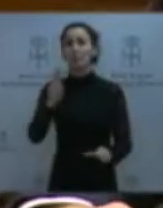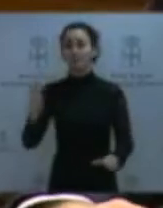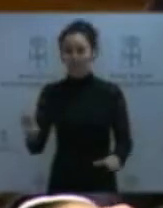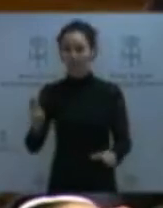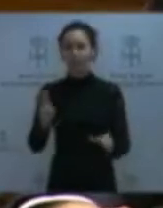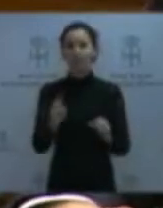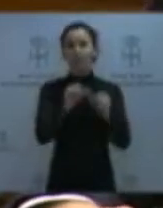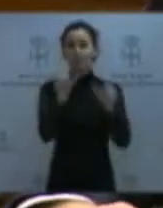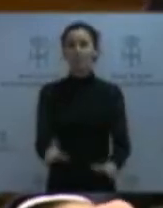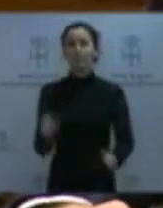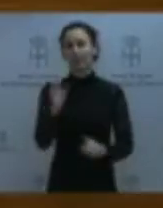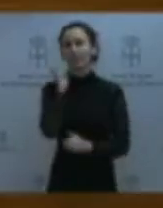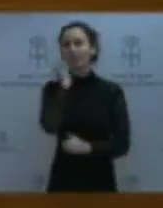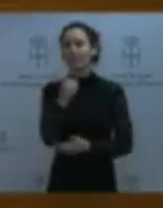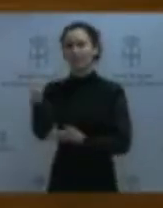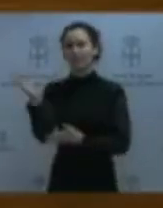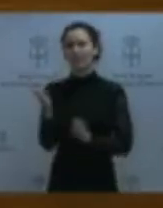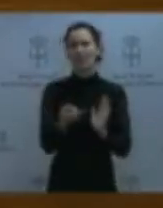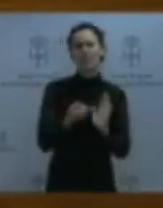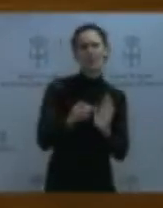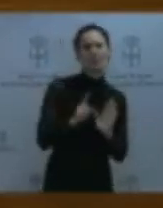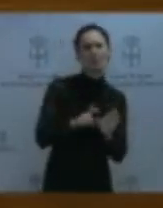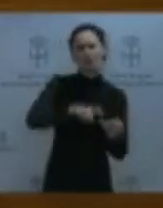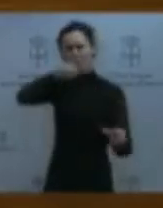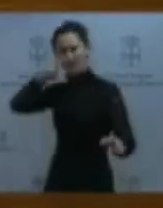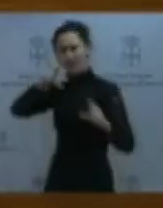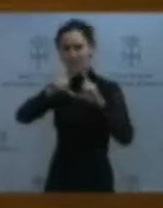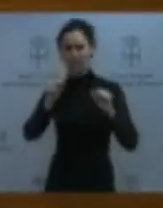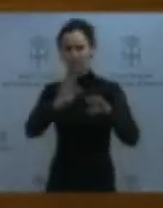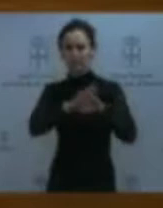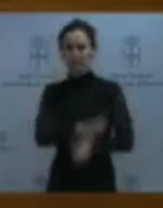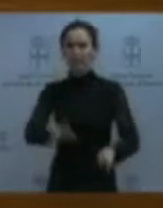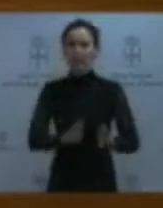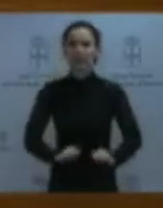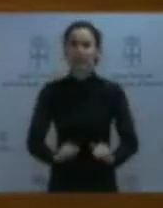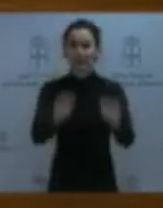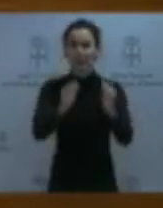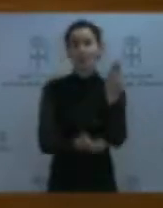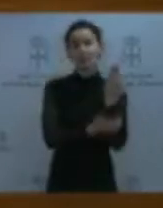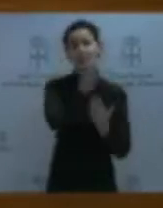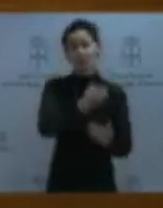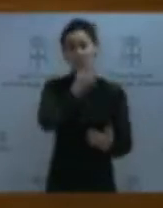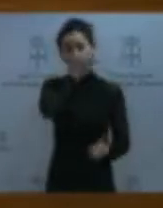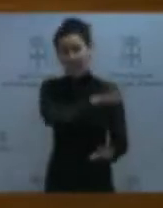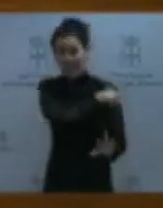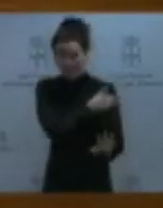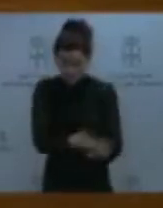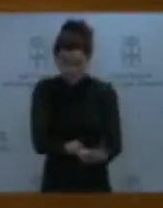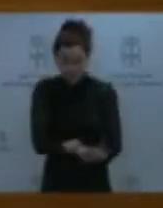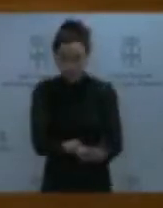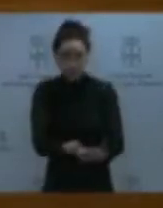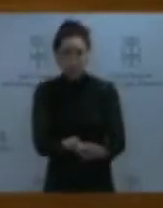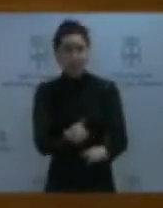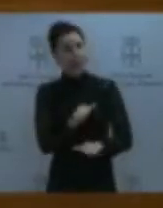Rajoy, excluye a Asturias del modelo de recuperación, y la apuesta de la FSA hasta el momento ha sido